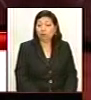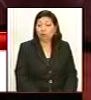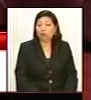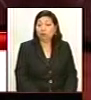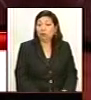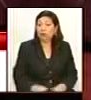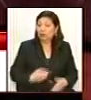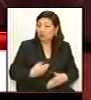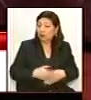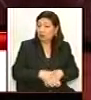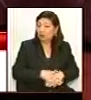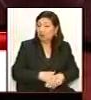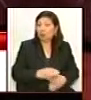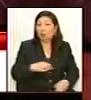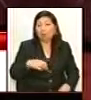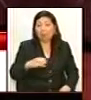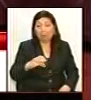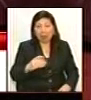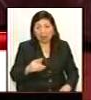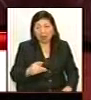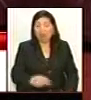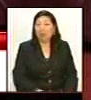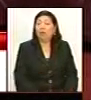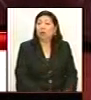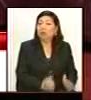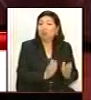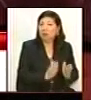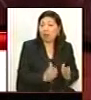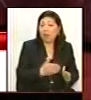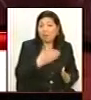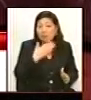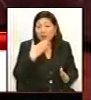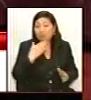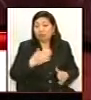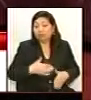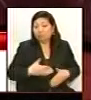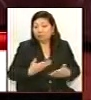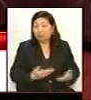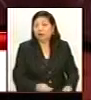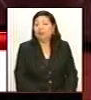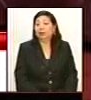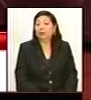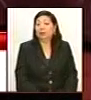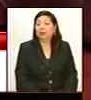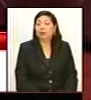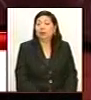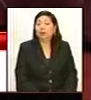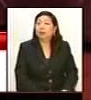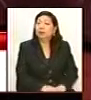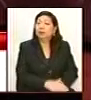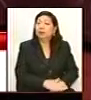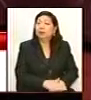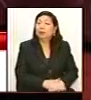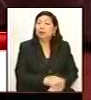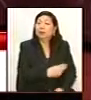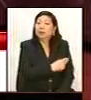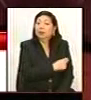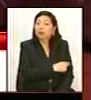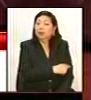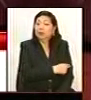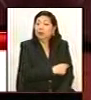hacer los procesos PAC y a organizar lo mejor posible la administración del hospital.